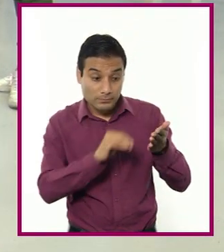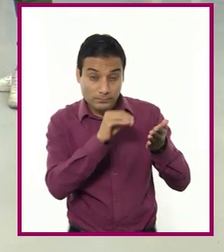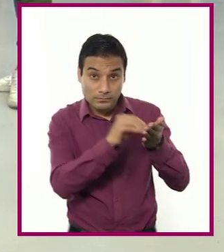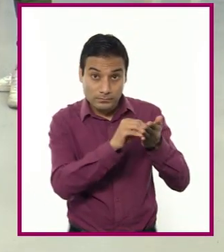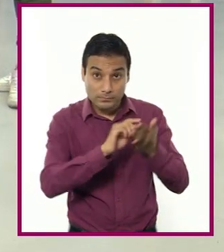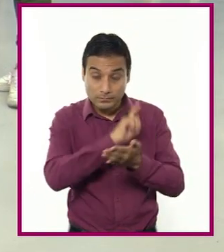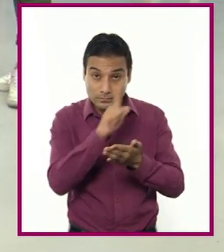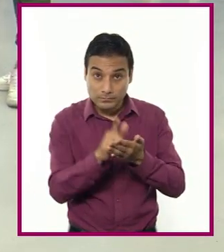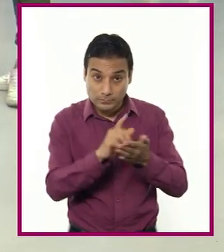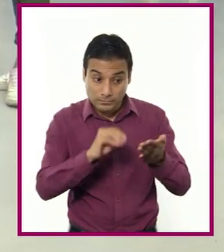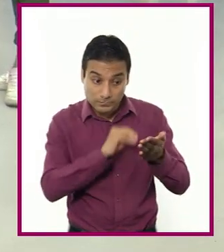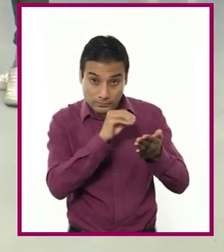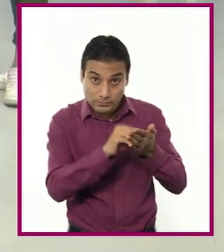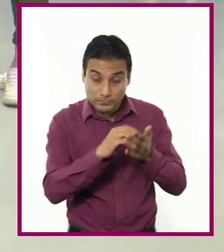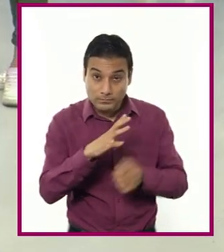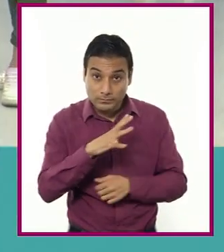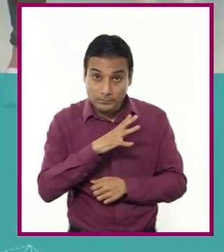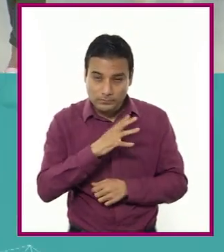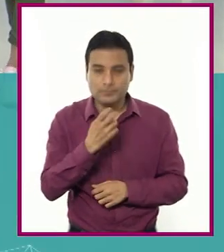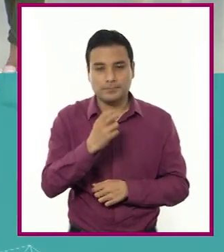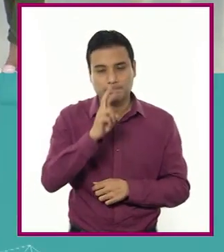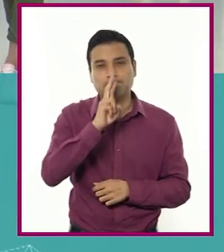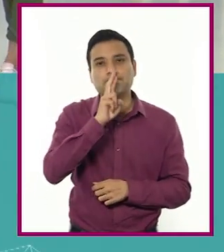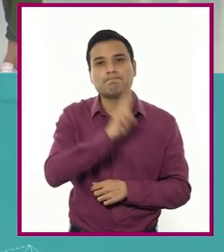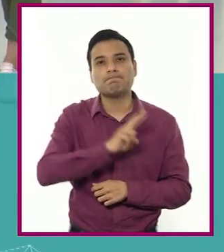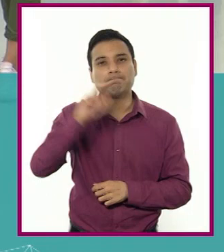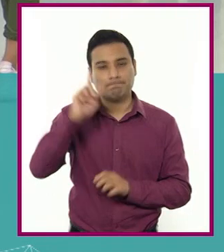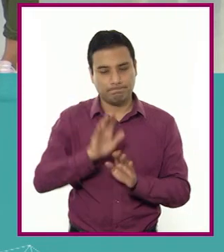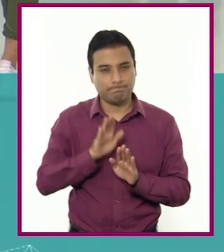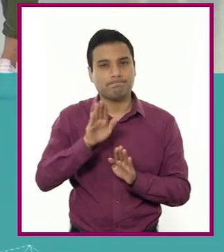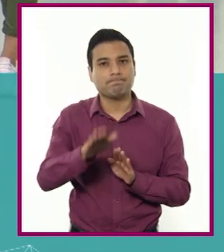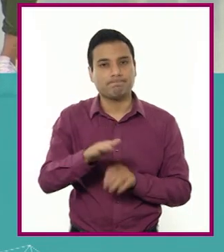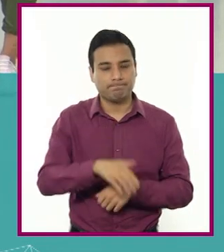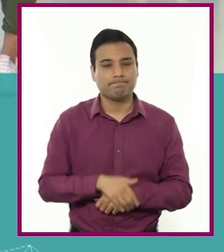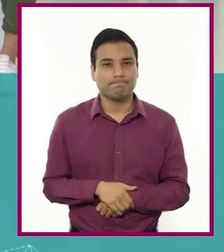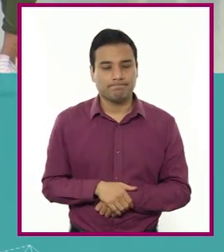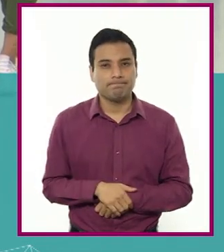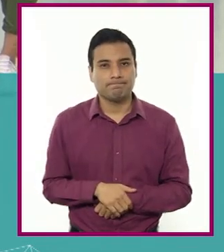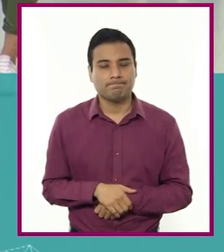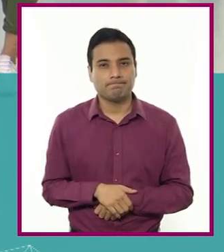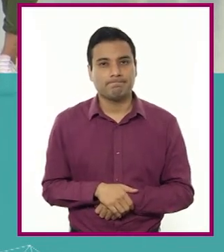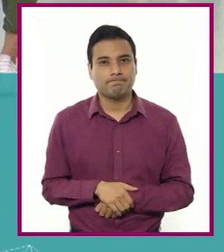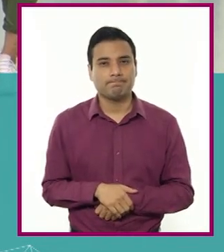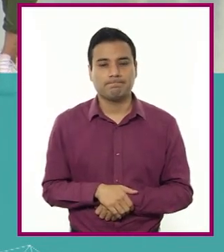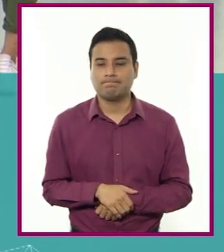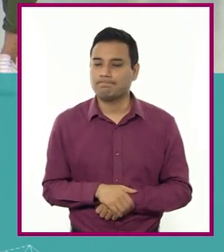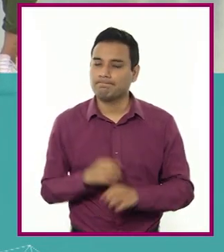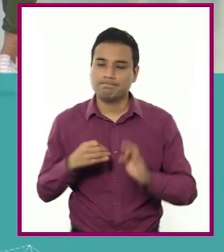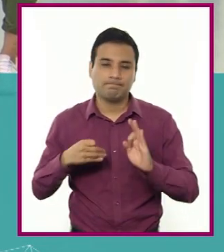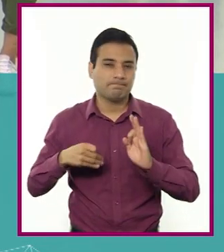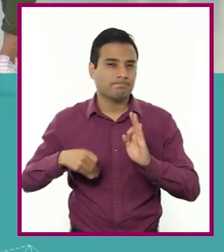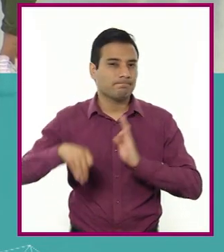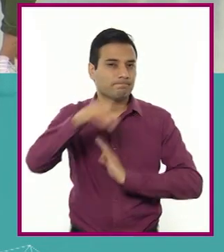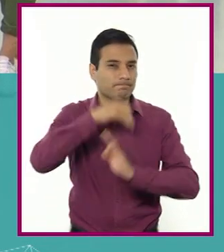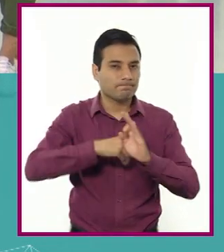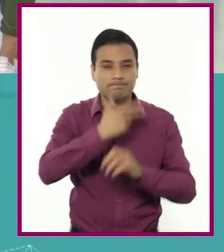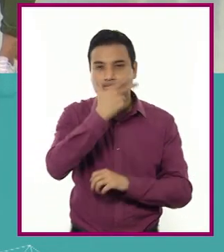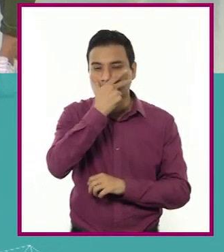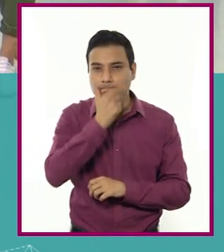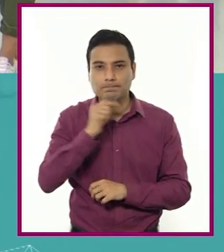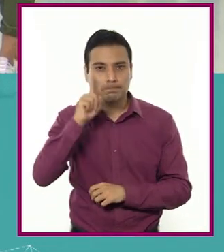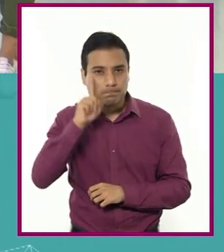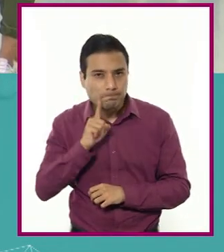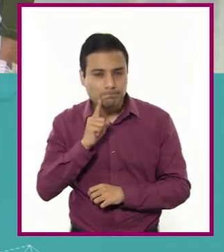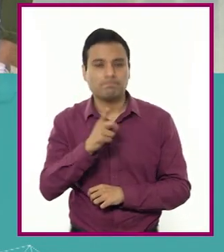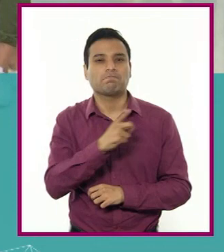las leyes es un gran avance. Ahora, es responsabilidad de todas y todos garantizar